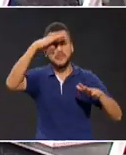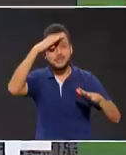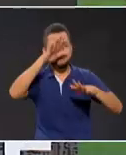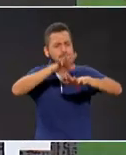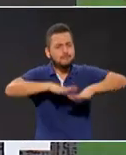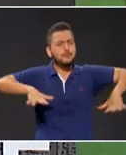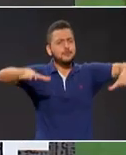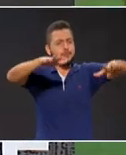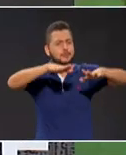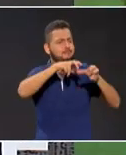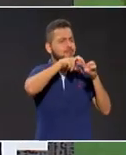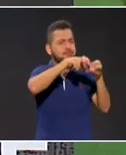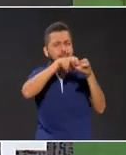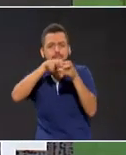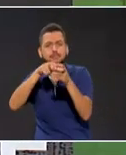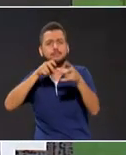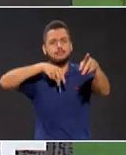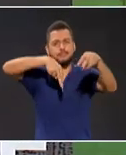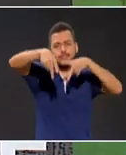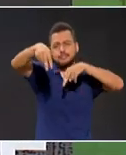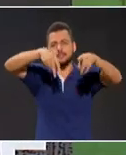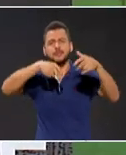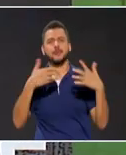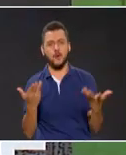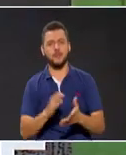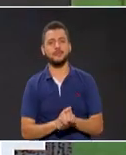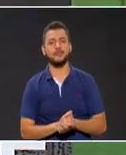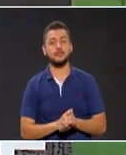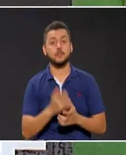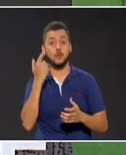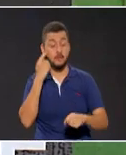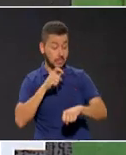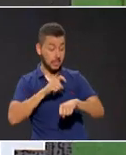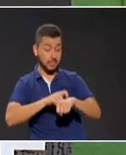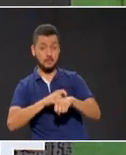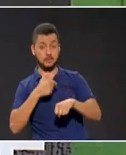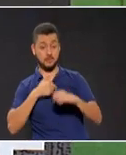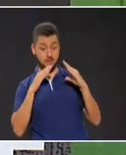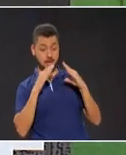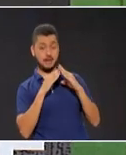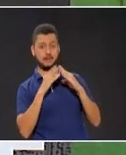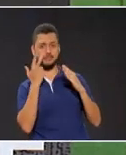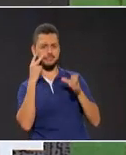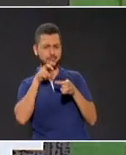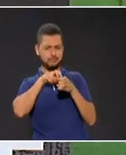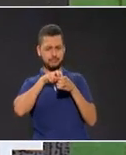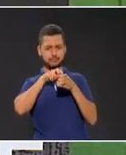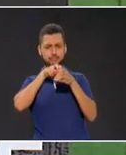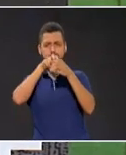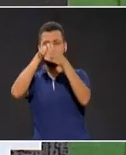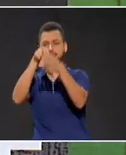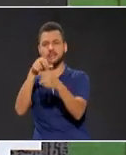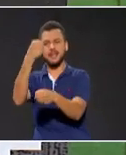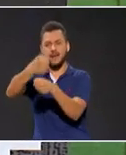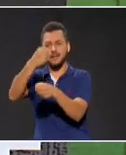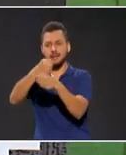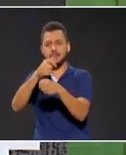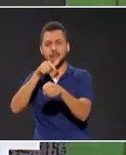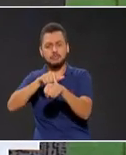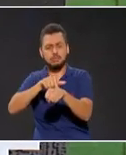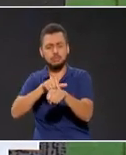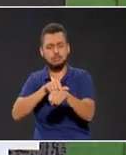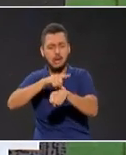el aumento en el promedio de los tiempos de desplazamiento en la ciudad. Va creciendo, sigue creciendo, sigue